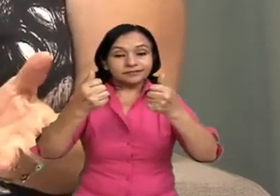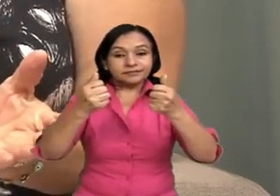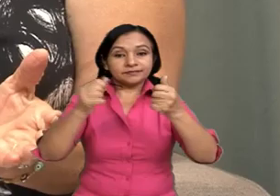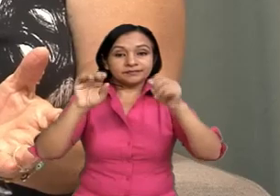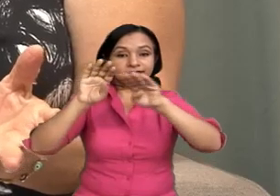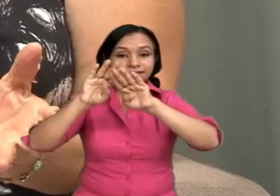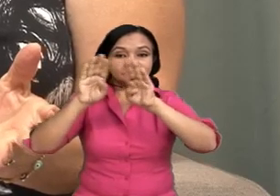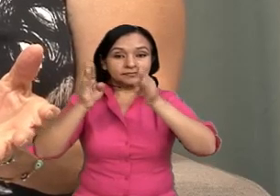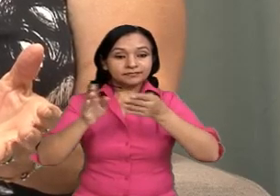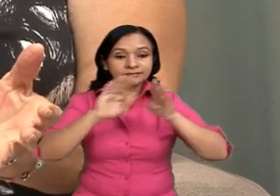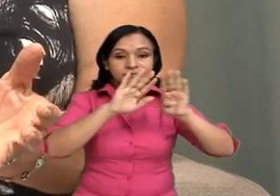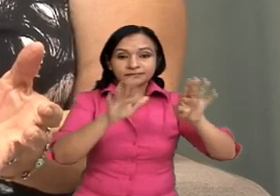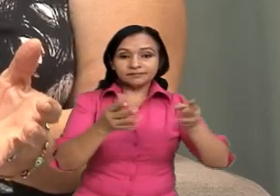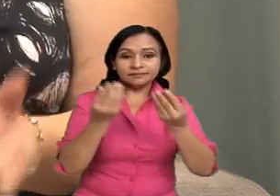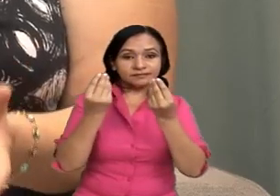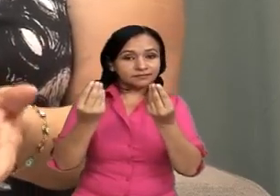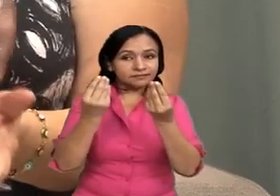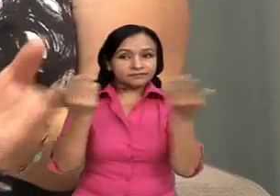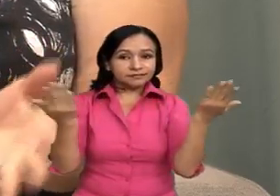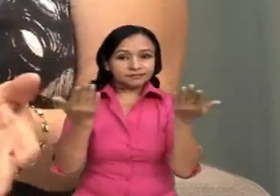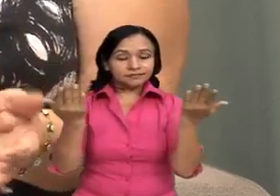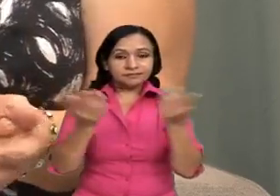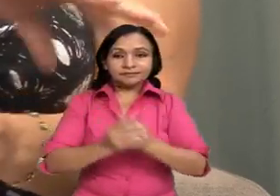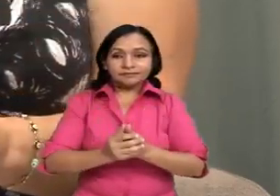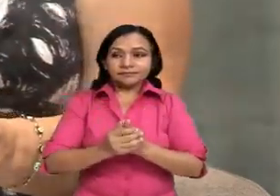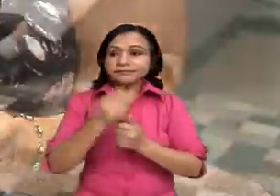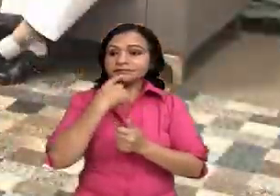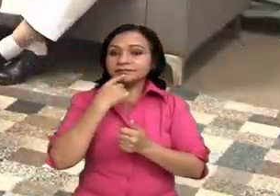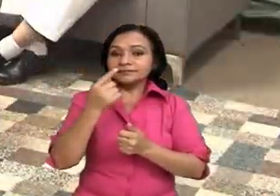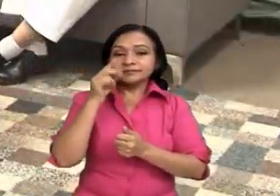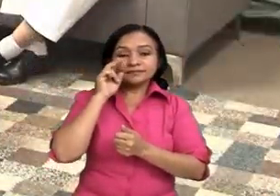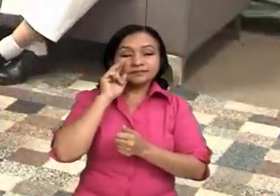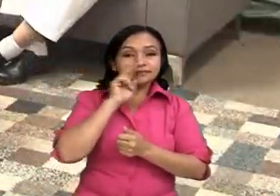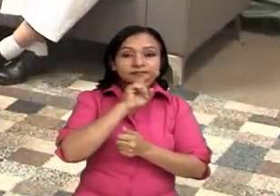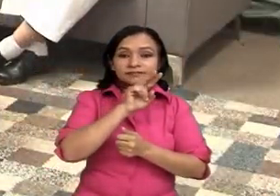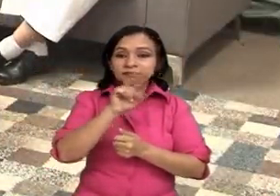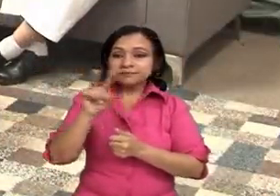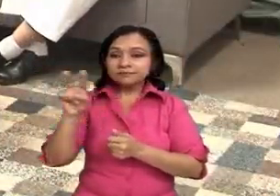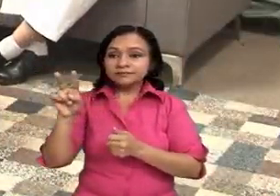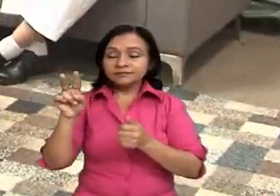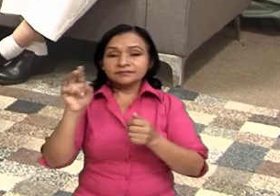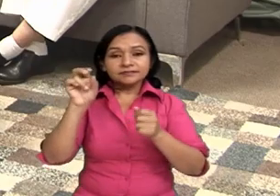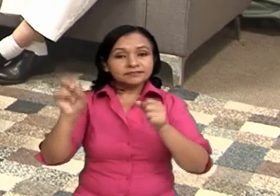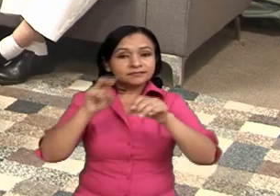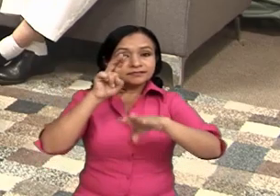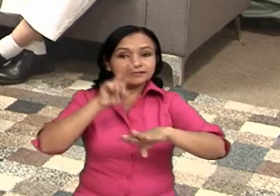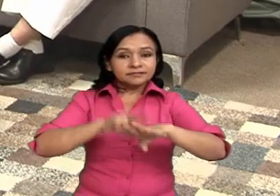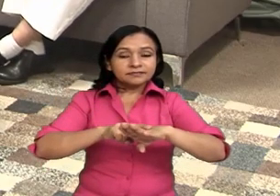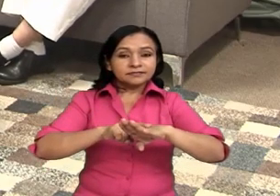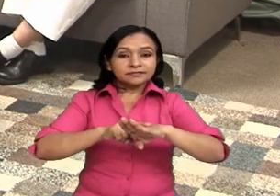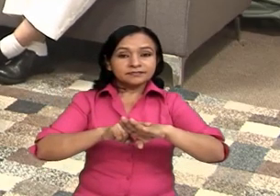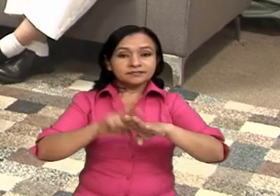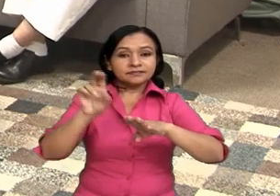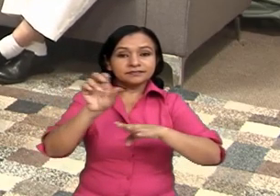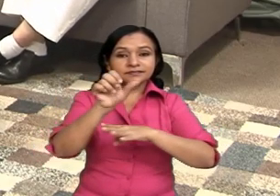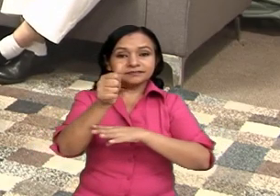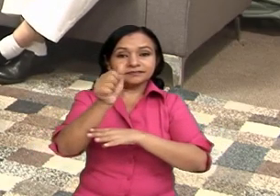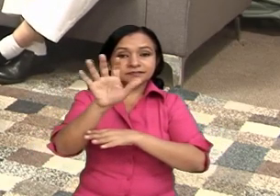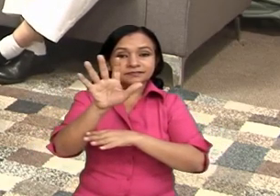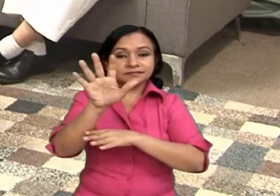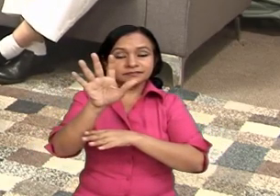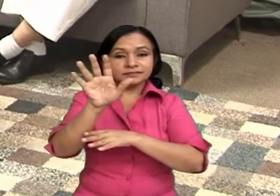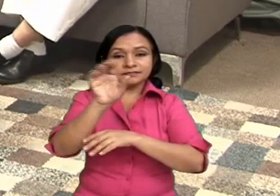nosotros éramos mujeres. Exacto. O sea, nosotros, exacto, digamos, si vemos así el contorno a nivel nacional, ahorita somos el 65%